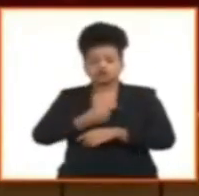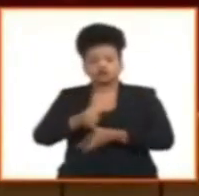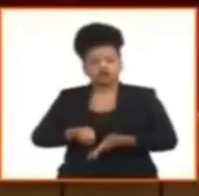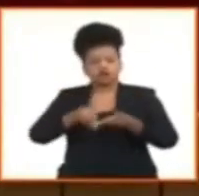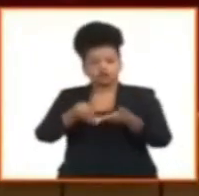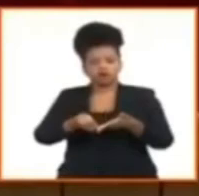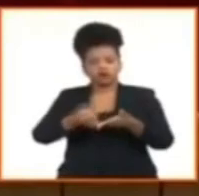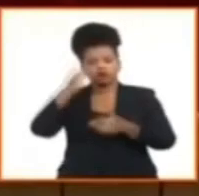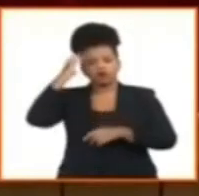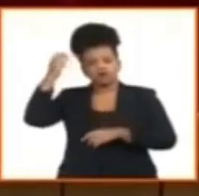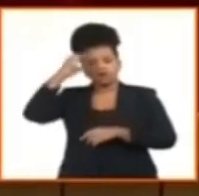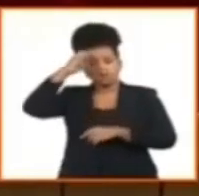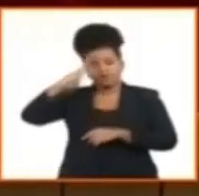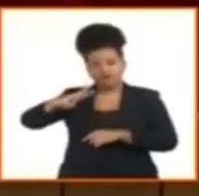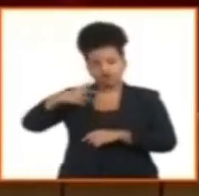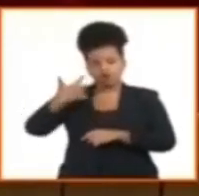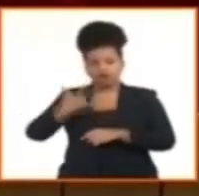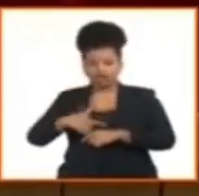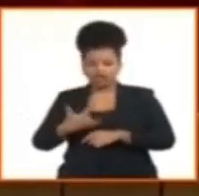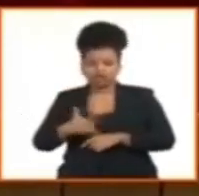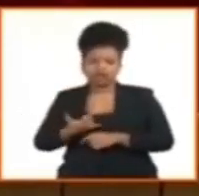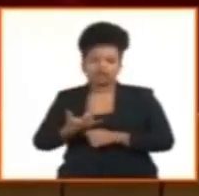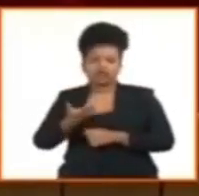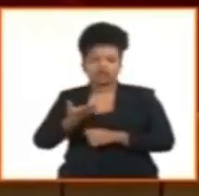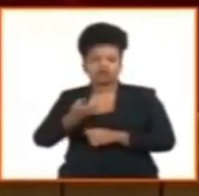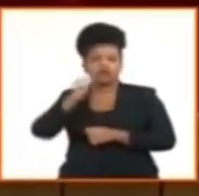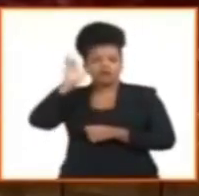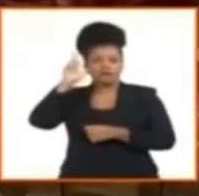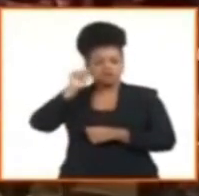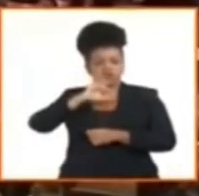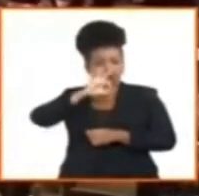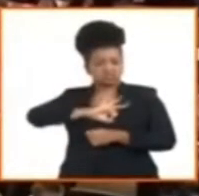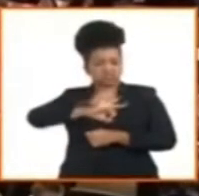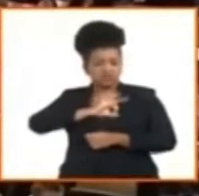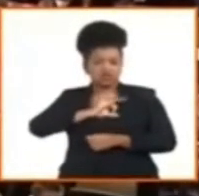México, Argentina, Perú, Chile y Honduras,